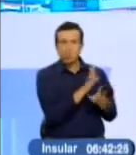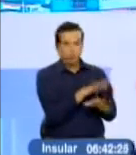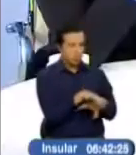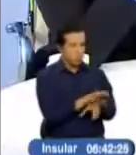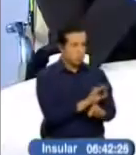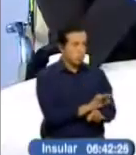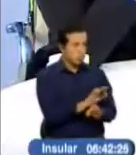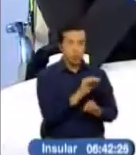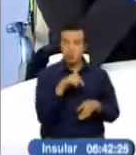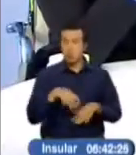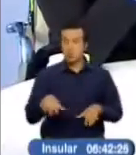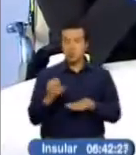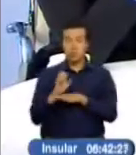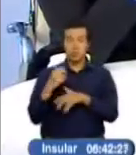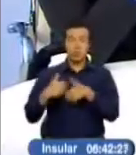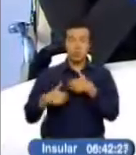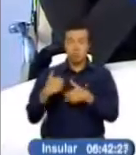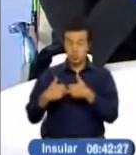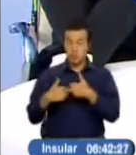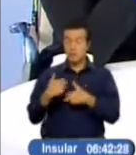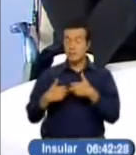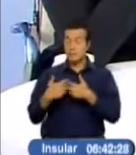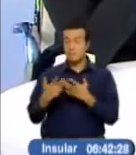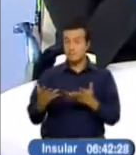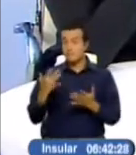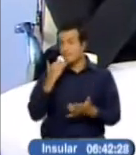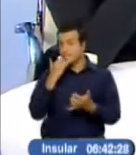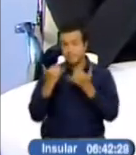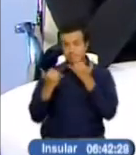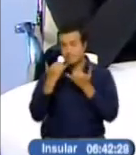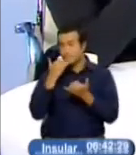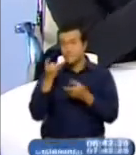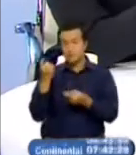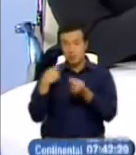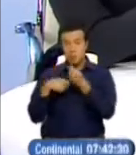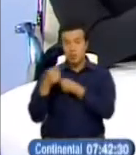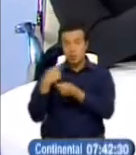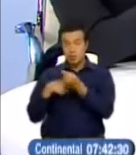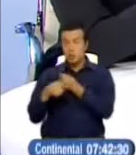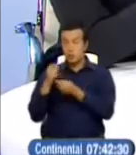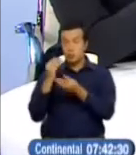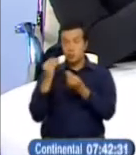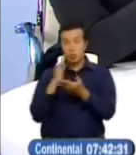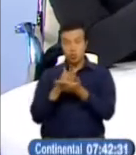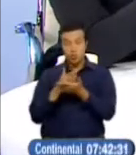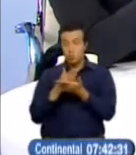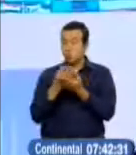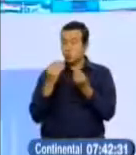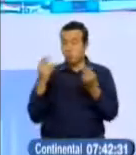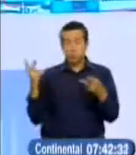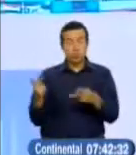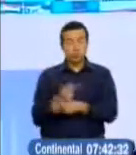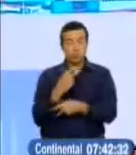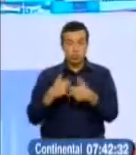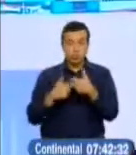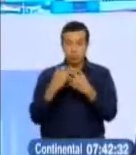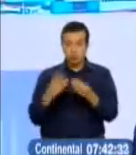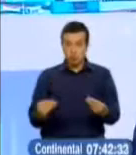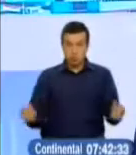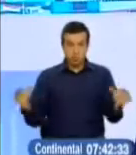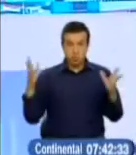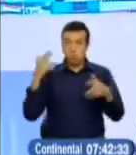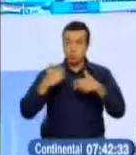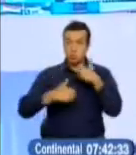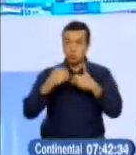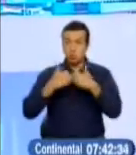aquí tenemos un problema serio de una inadecuada comercialización con una intermediación altísima no lo resolvemos tenemos